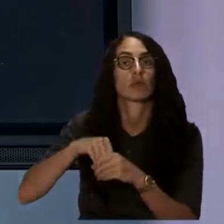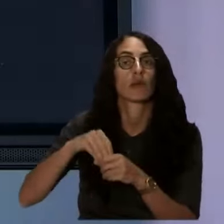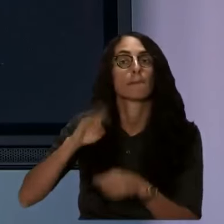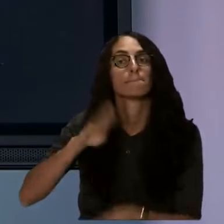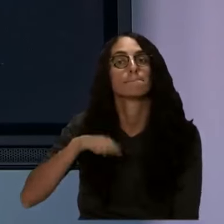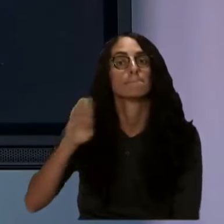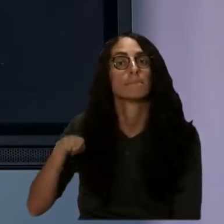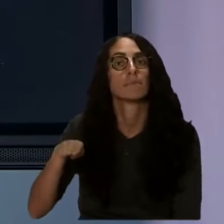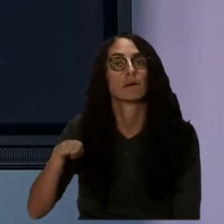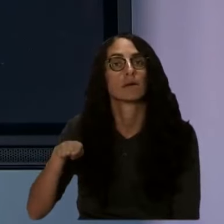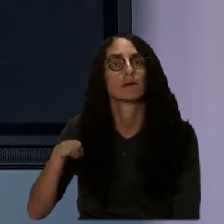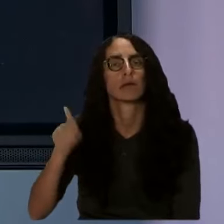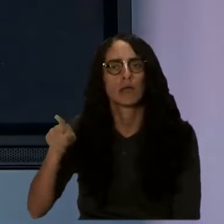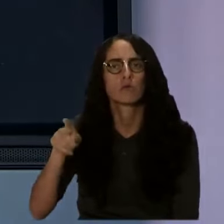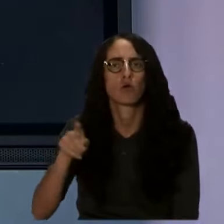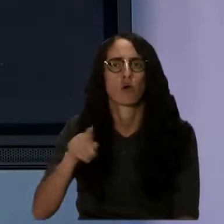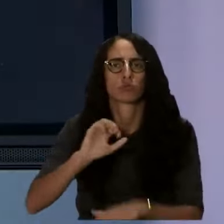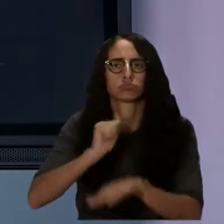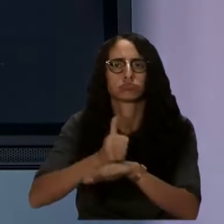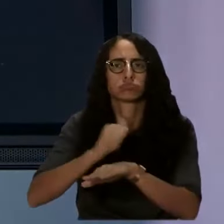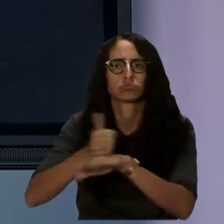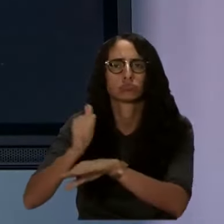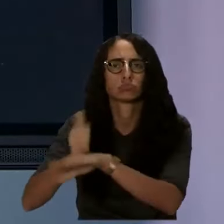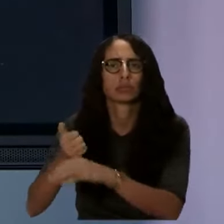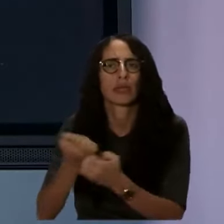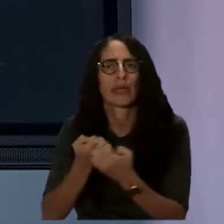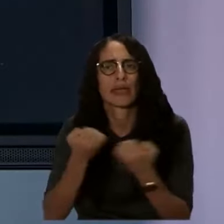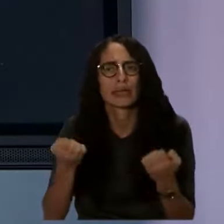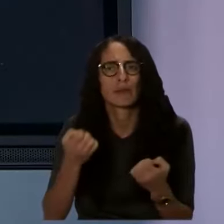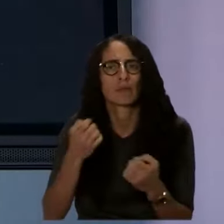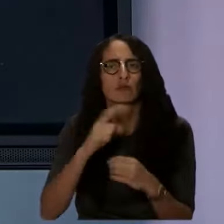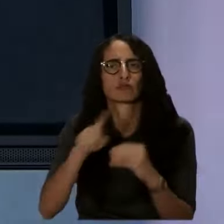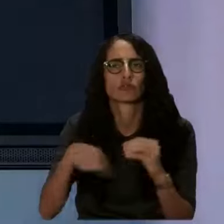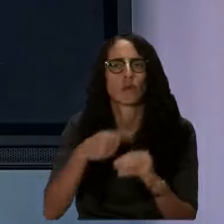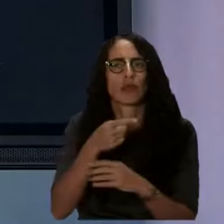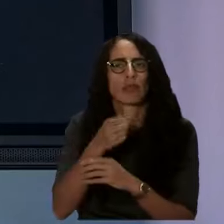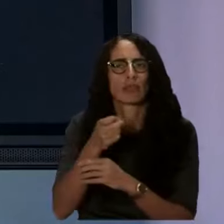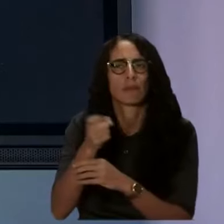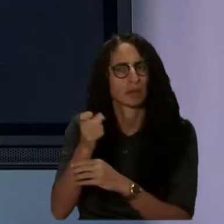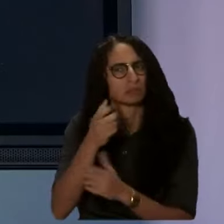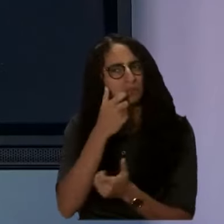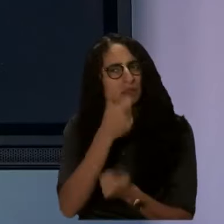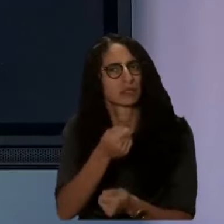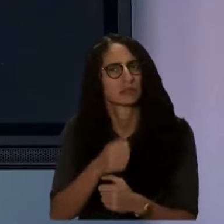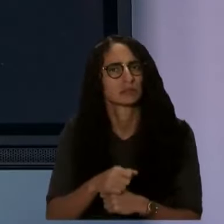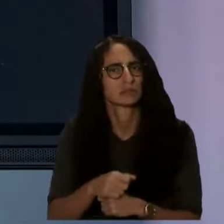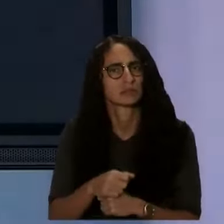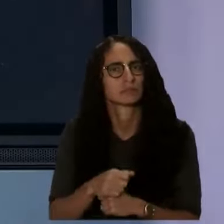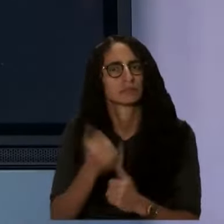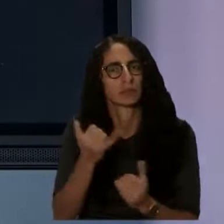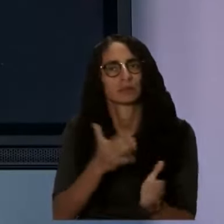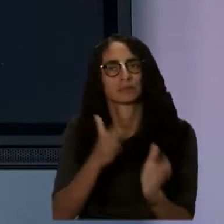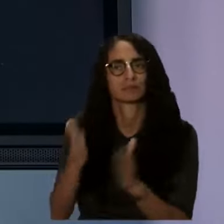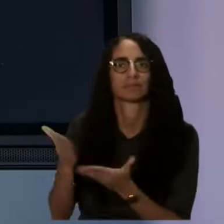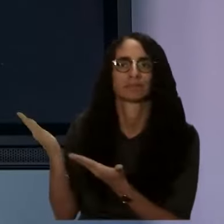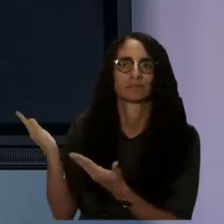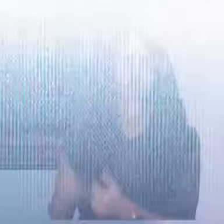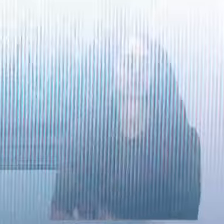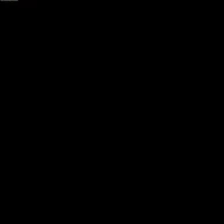estuvo instalando un equipo de detección de paros interesante verdad vamos con el siguiente